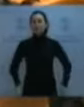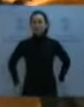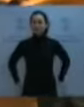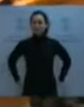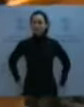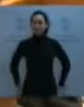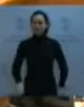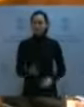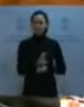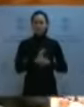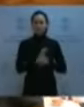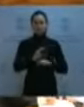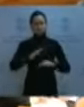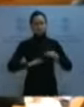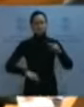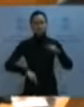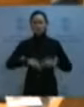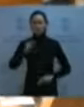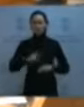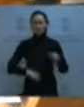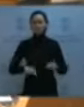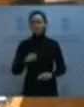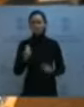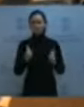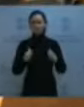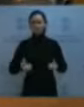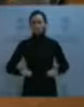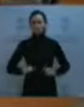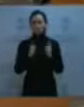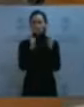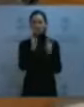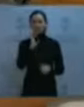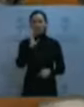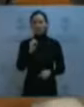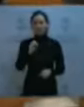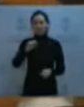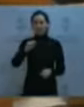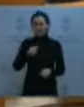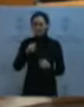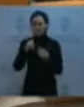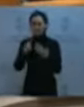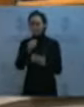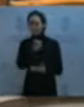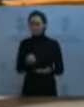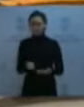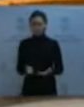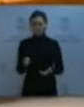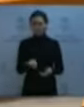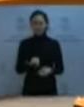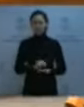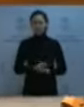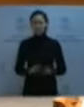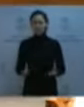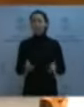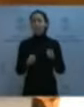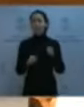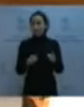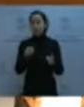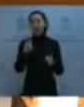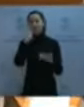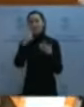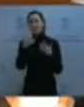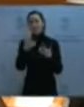La Consejería de Infraestructuras crece su presupuesto en el 0,6%. Ahí está la intención inversora de